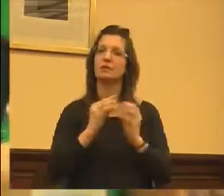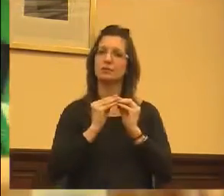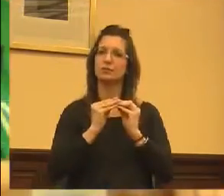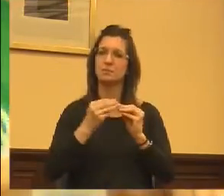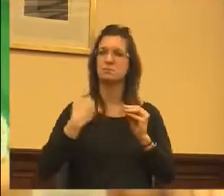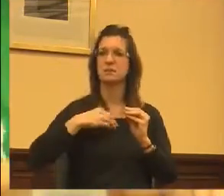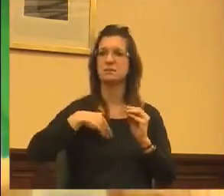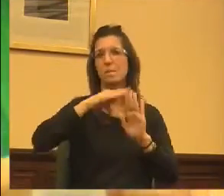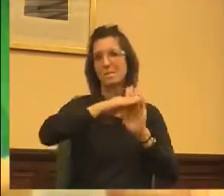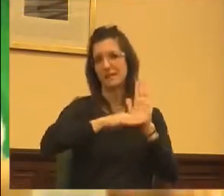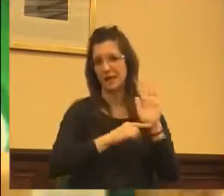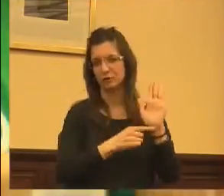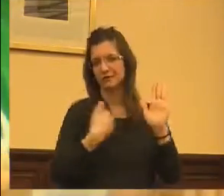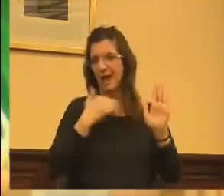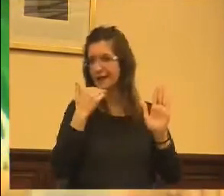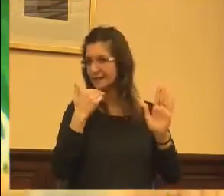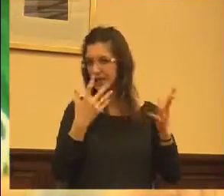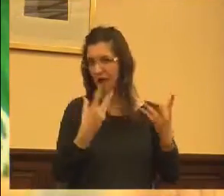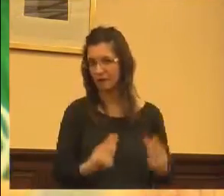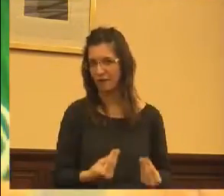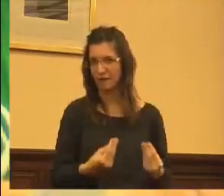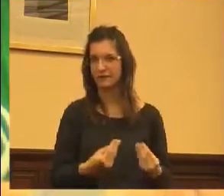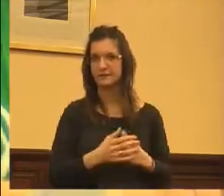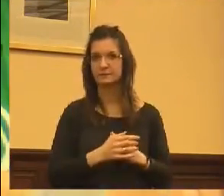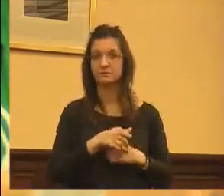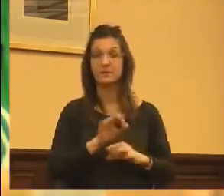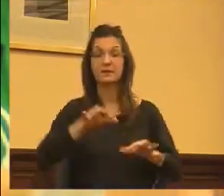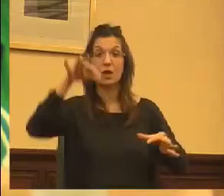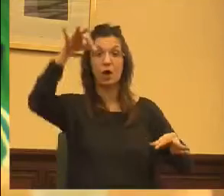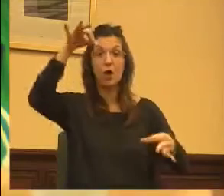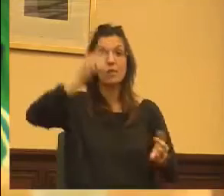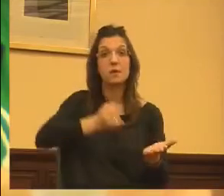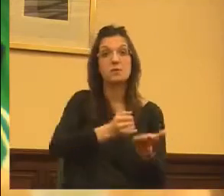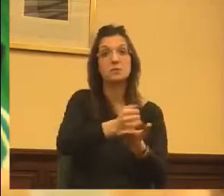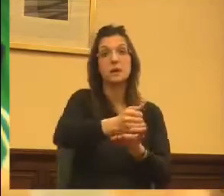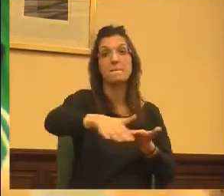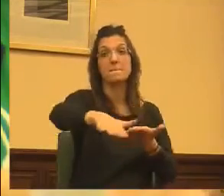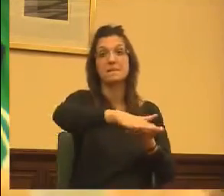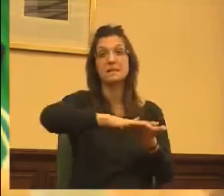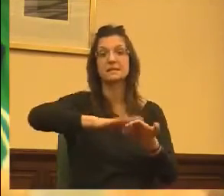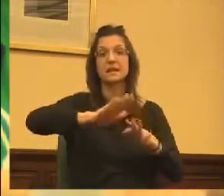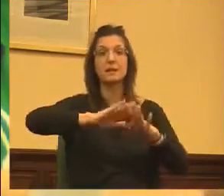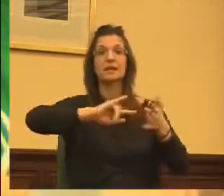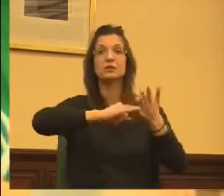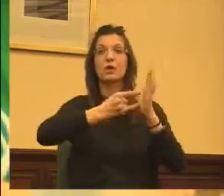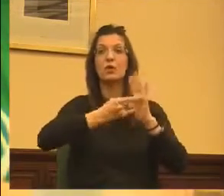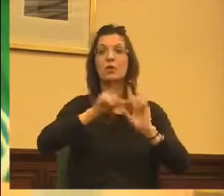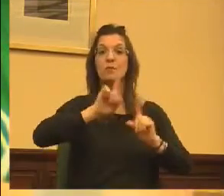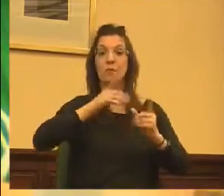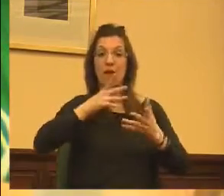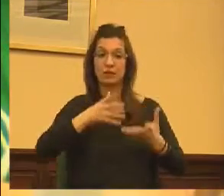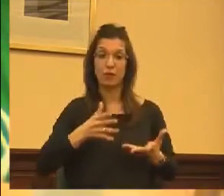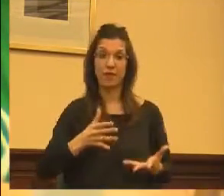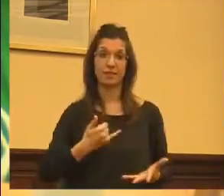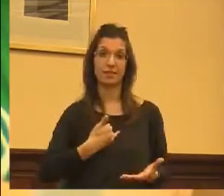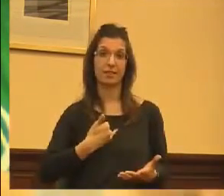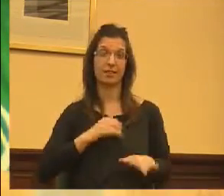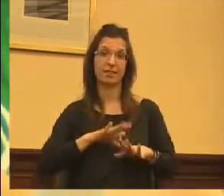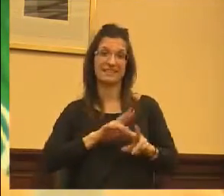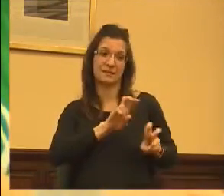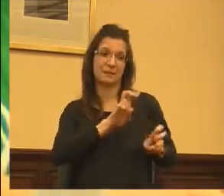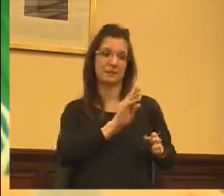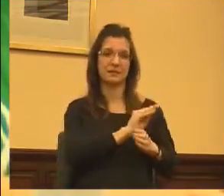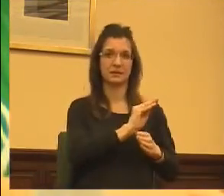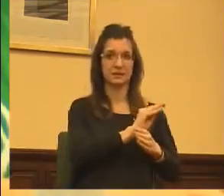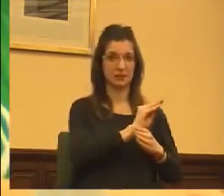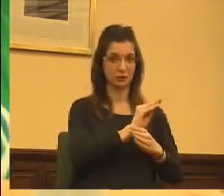la elaboración de esos pliegos que están prácticamente cerrados. Y esa es la hoja ruta básica para solucionar los problemas que tenemos